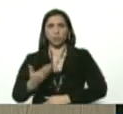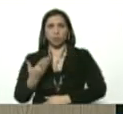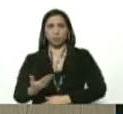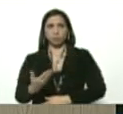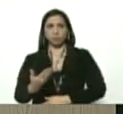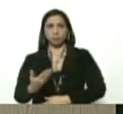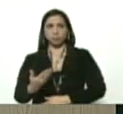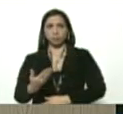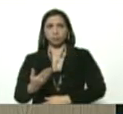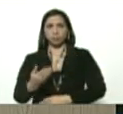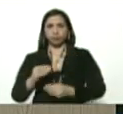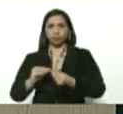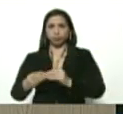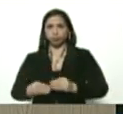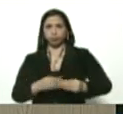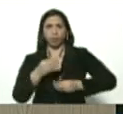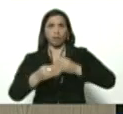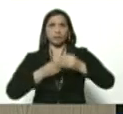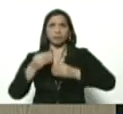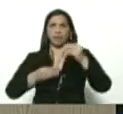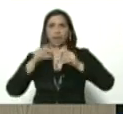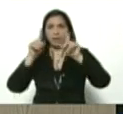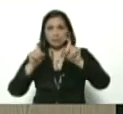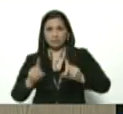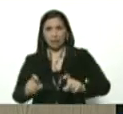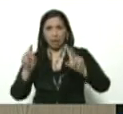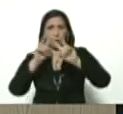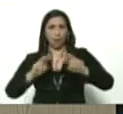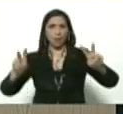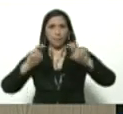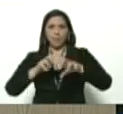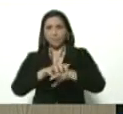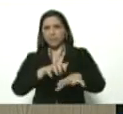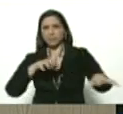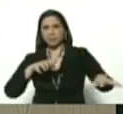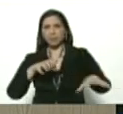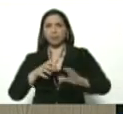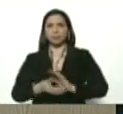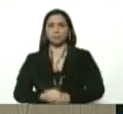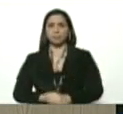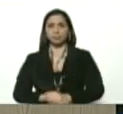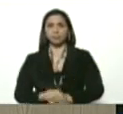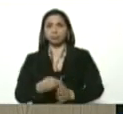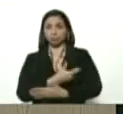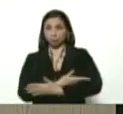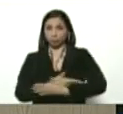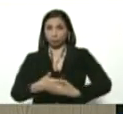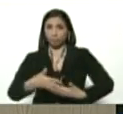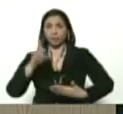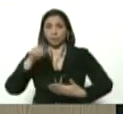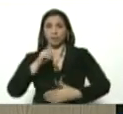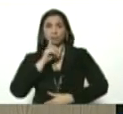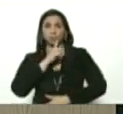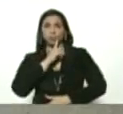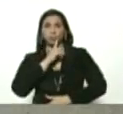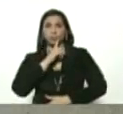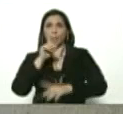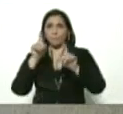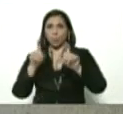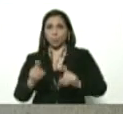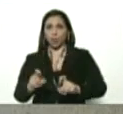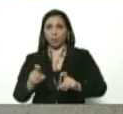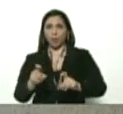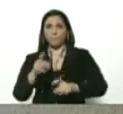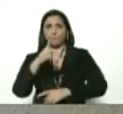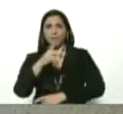exámenes masivos a la población de inmunoglobulina g de molina m y también las llamadas pruebas diagnósticas moleculares